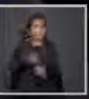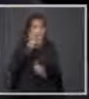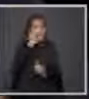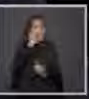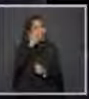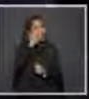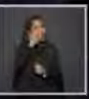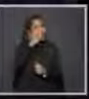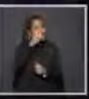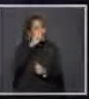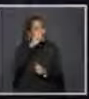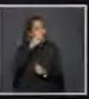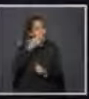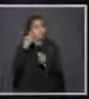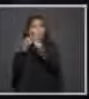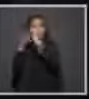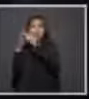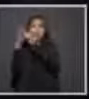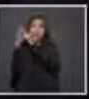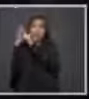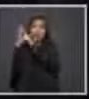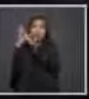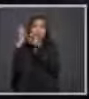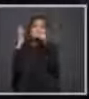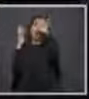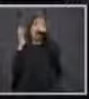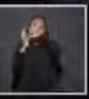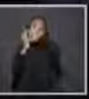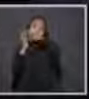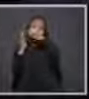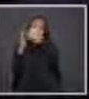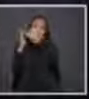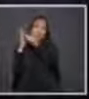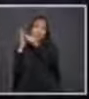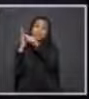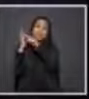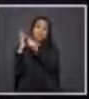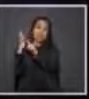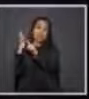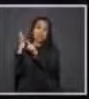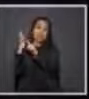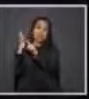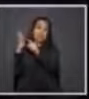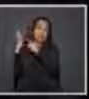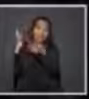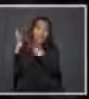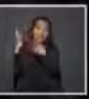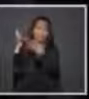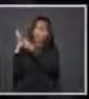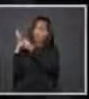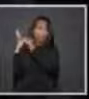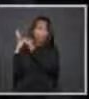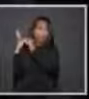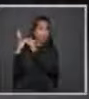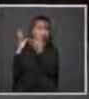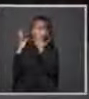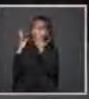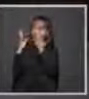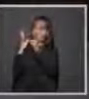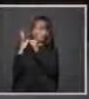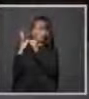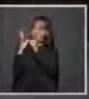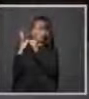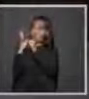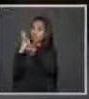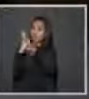De los cuatro candidatos restantes, ¿por quién votarías? Tendría que haber otro candidato, ¿no? No. Caso hipotético.